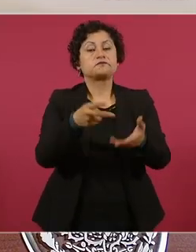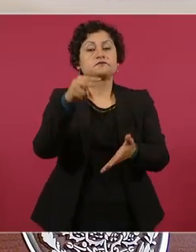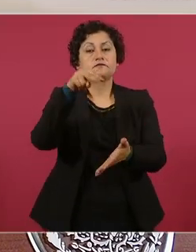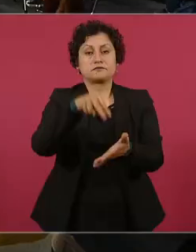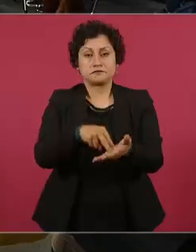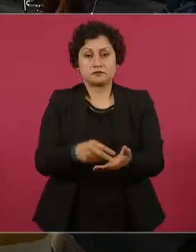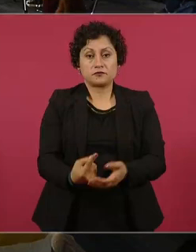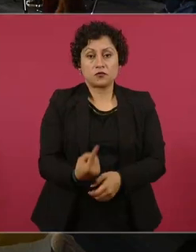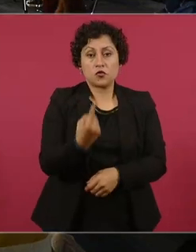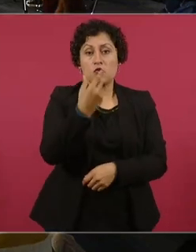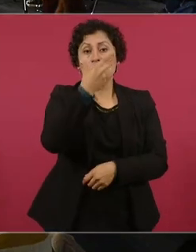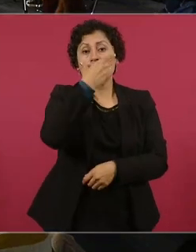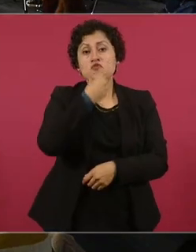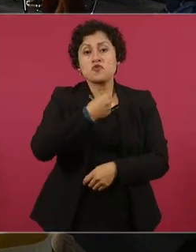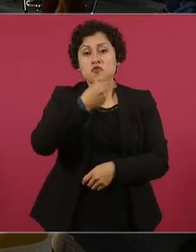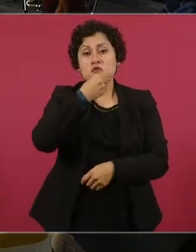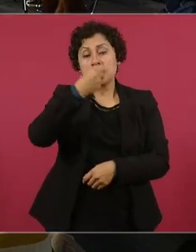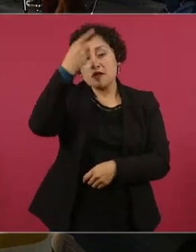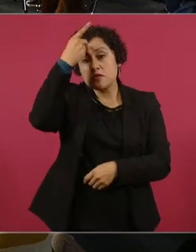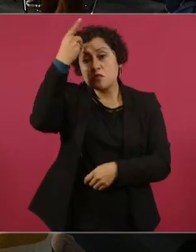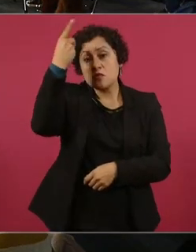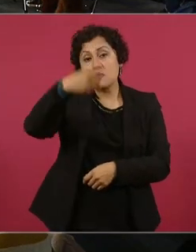dueño de una mina,